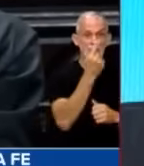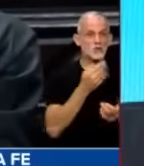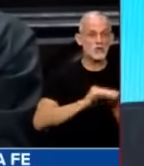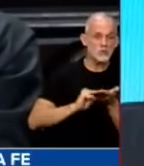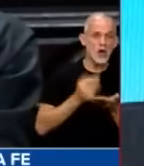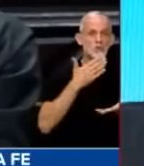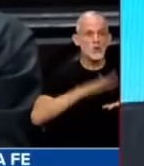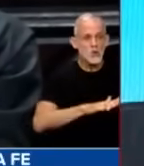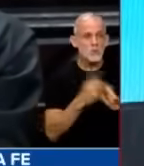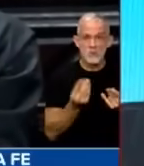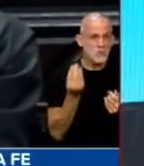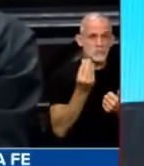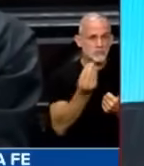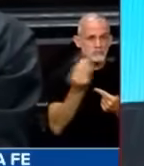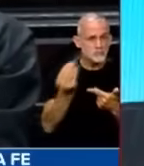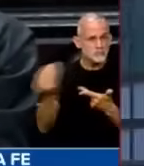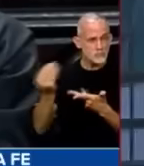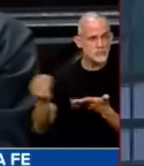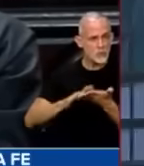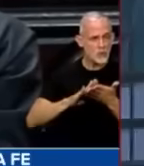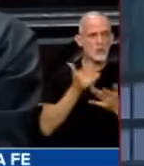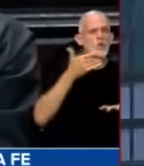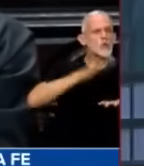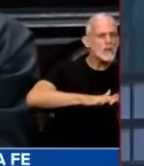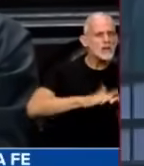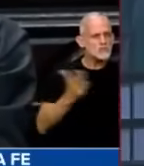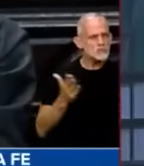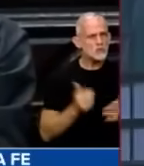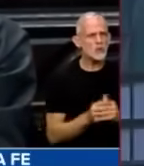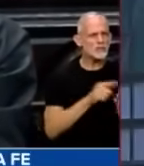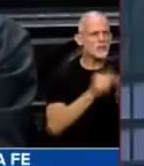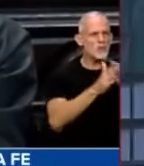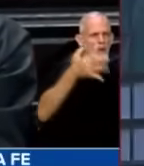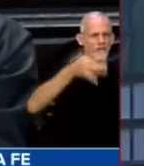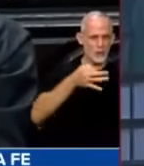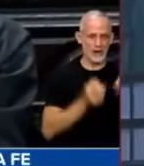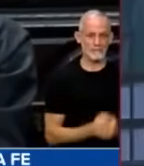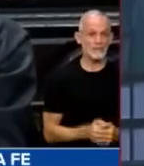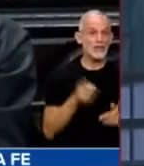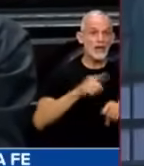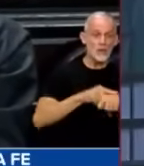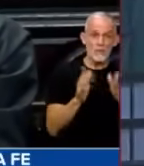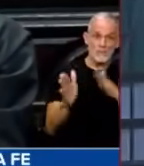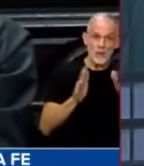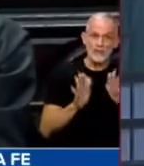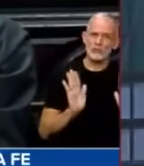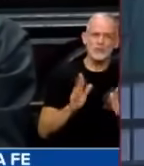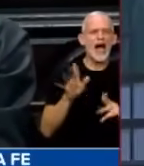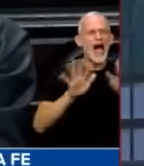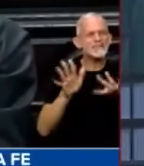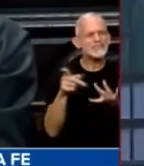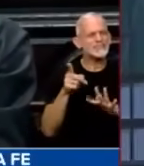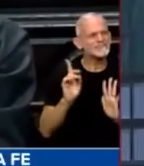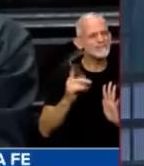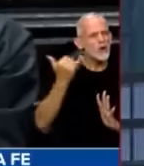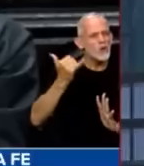Va a ser ese el clima, ¿eh? Yo creo que esto es una sesión protocolar. Sí. Sí. O sea, digamos, todos están de acuerdo con que el presidente